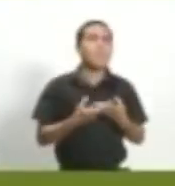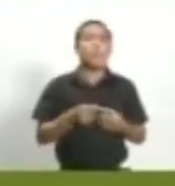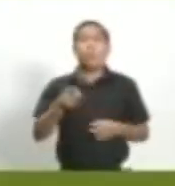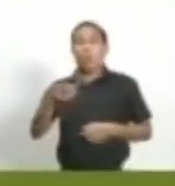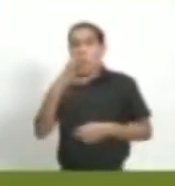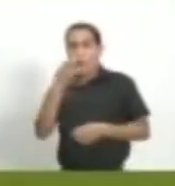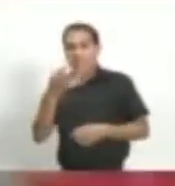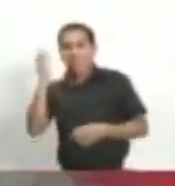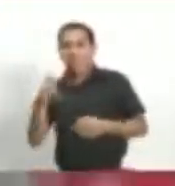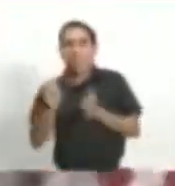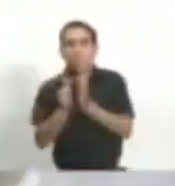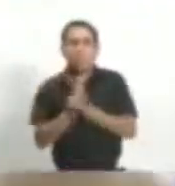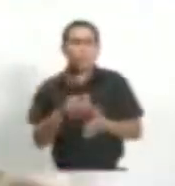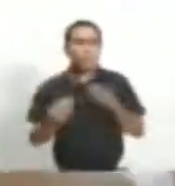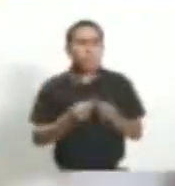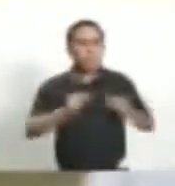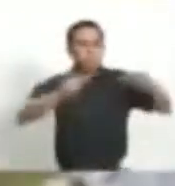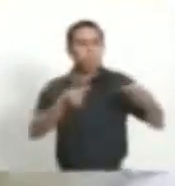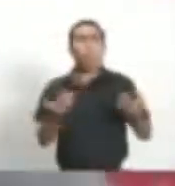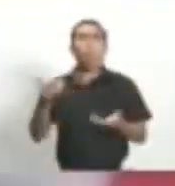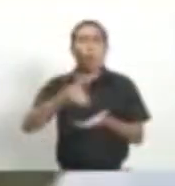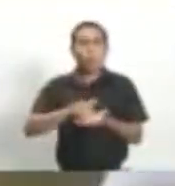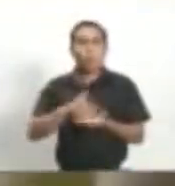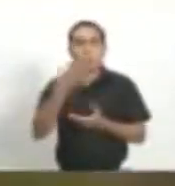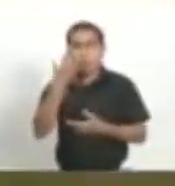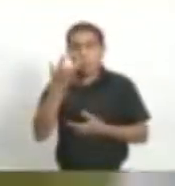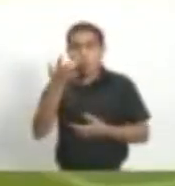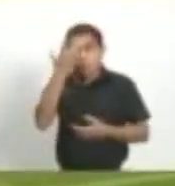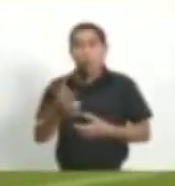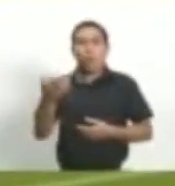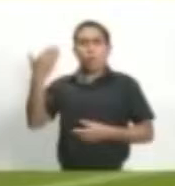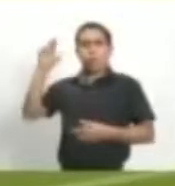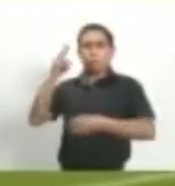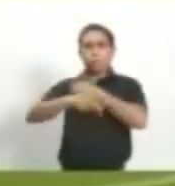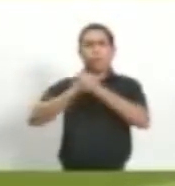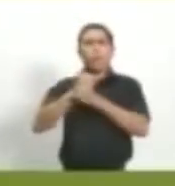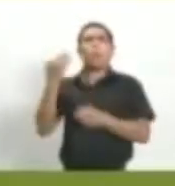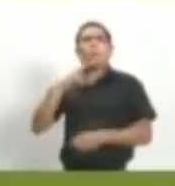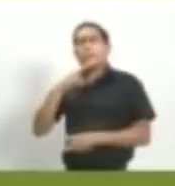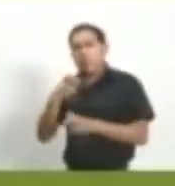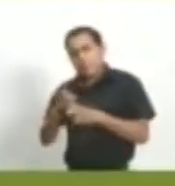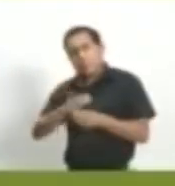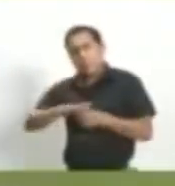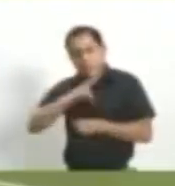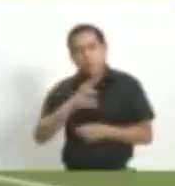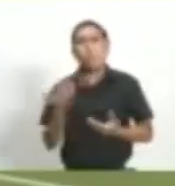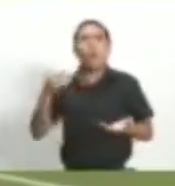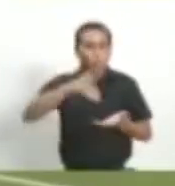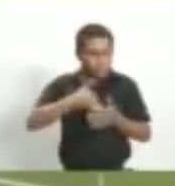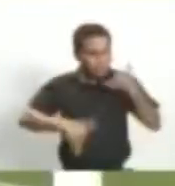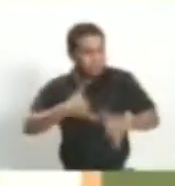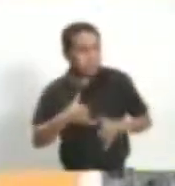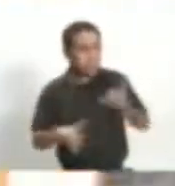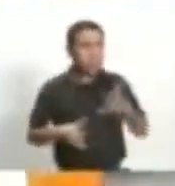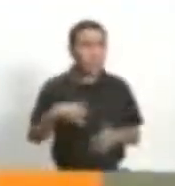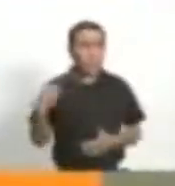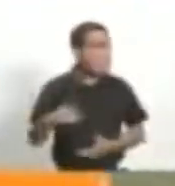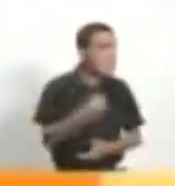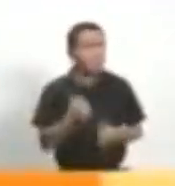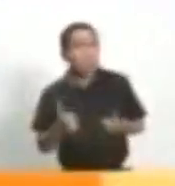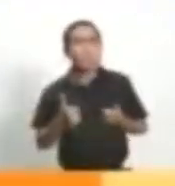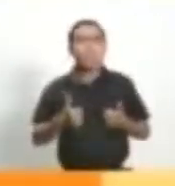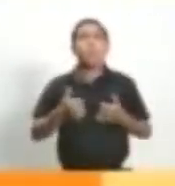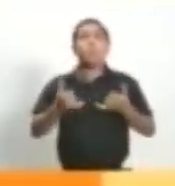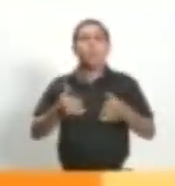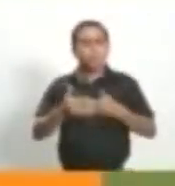Tigre a una de sus mejores temporadas luego de dos años difíciles. Sus goles llegaron a un equipo plagado de jóvenes y con objetivos que